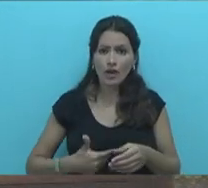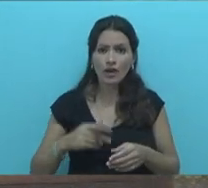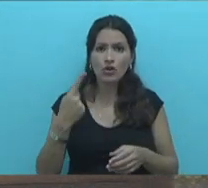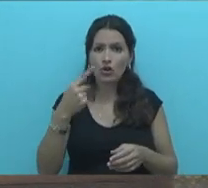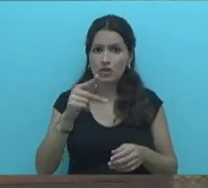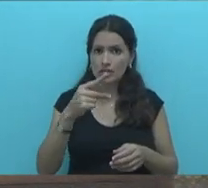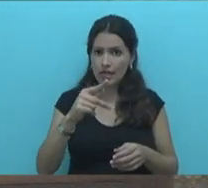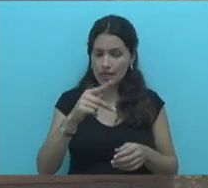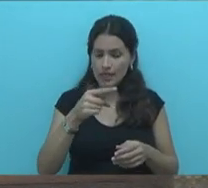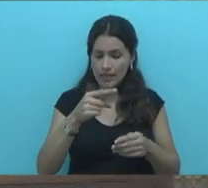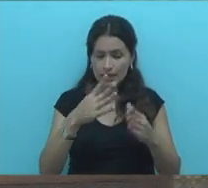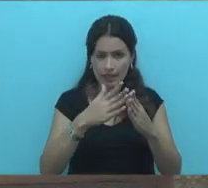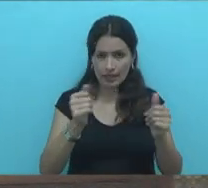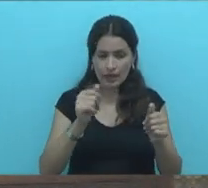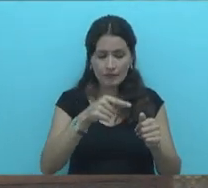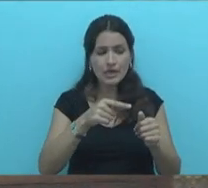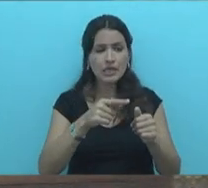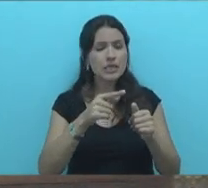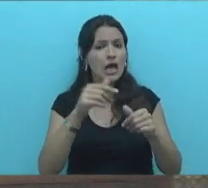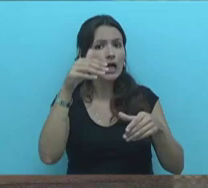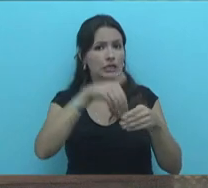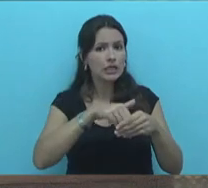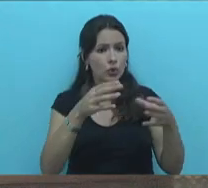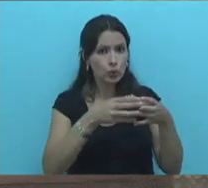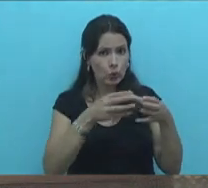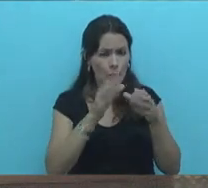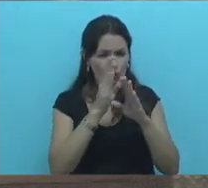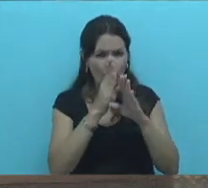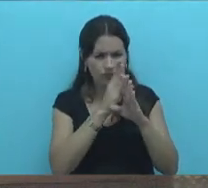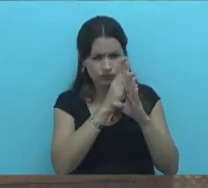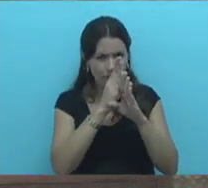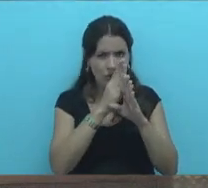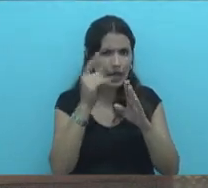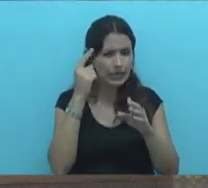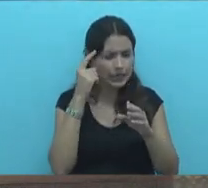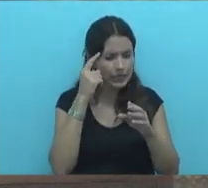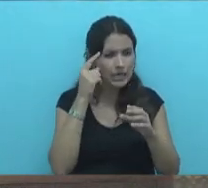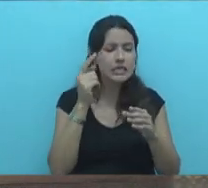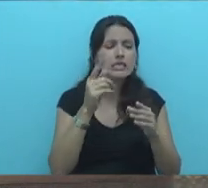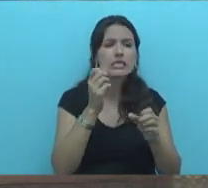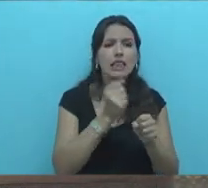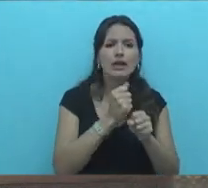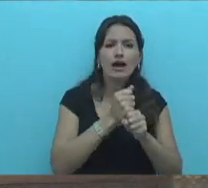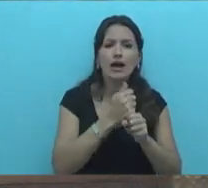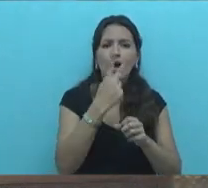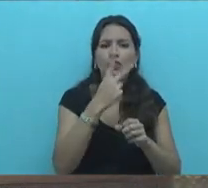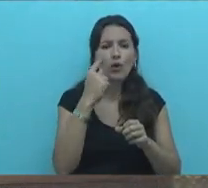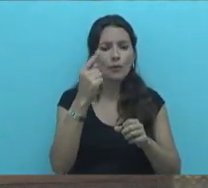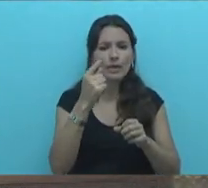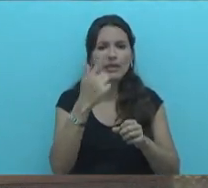trabajó para producir información empresarial, gremial, laboral. Y hoy el gobierno de